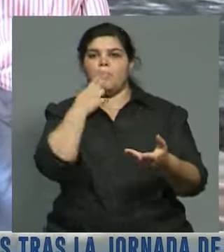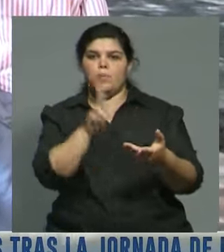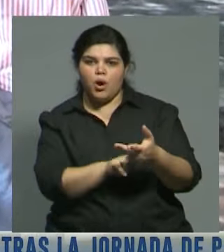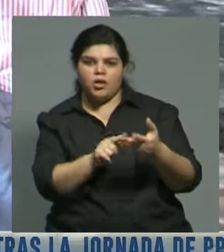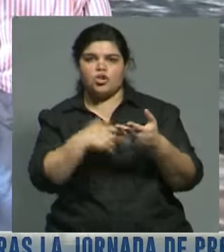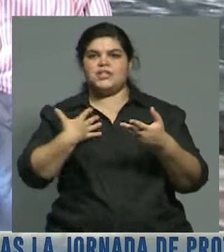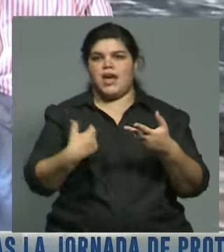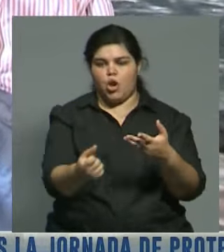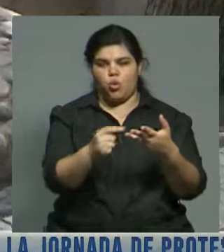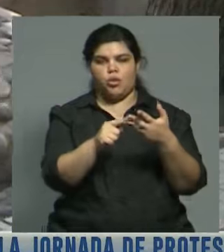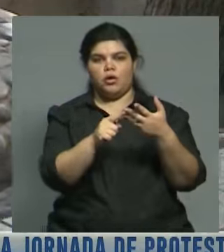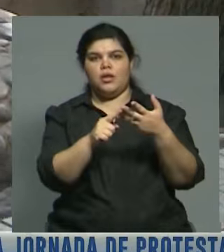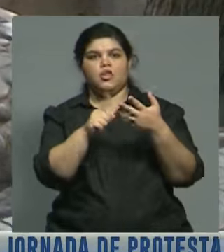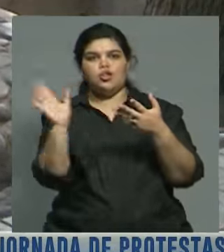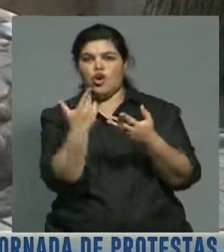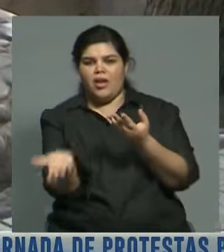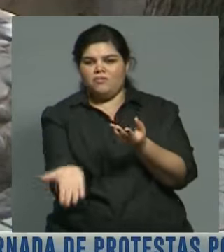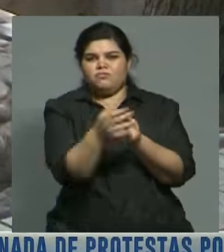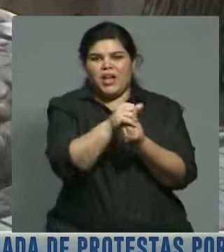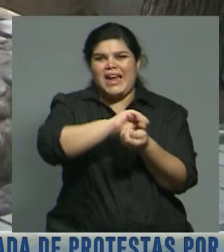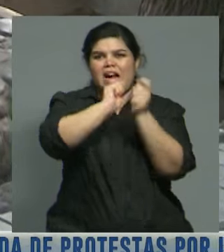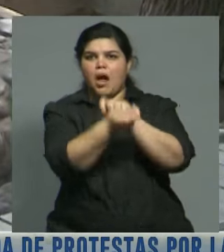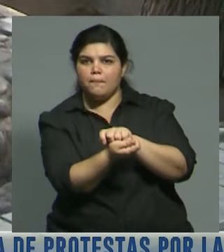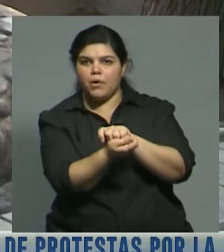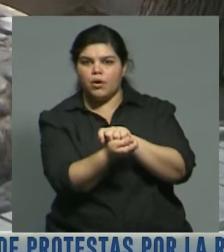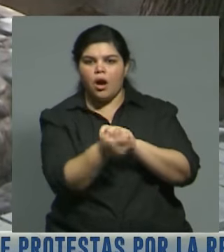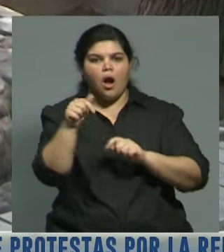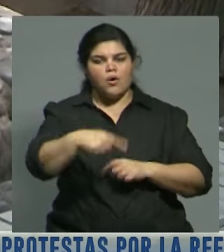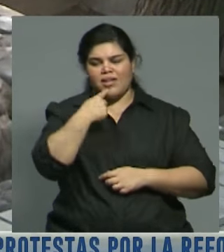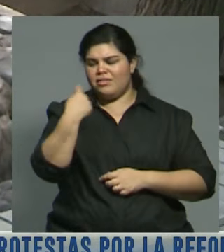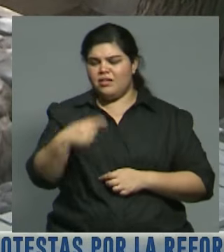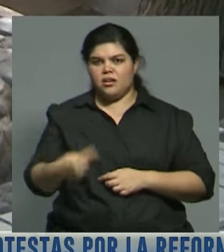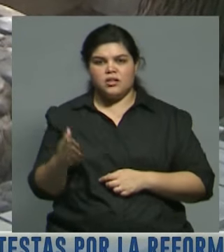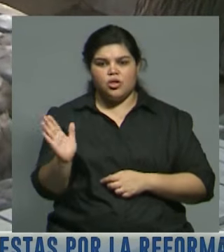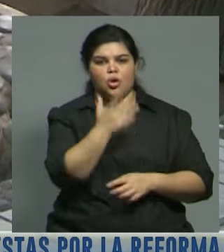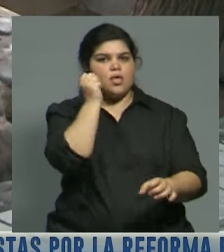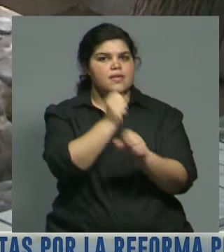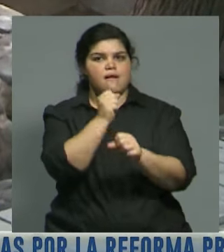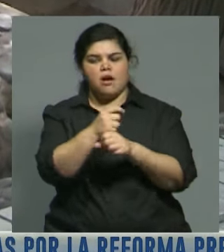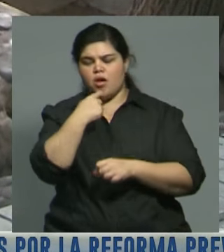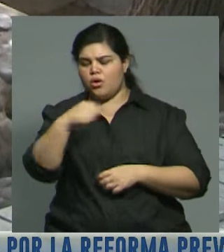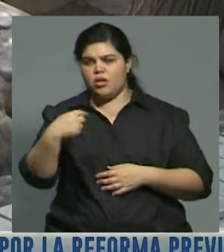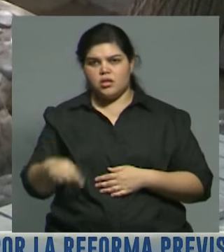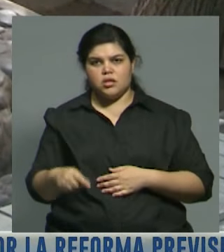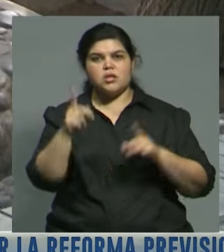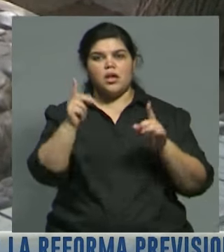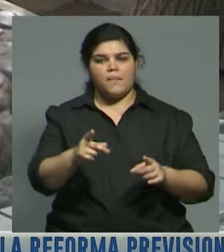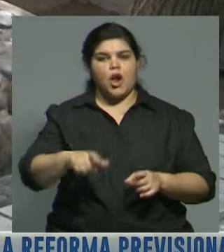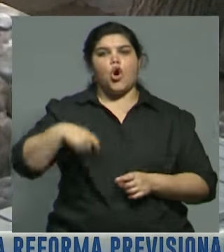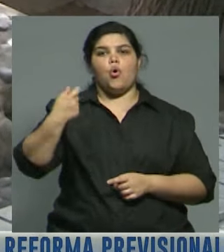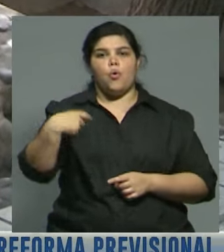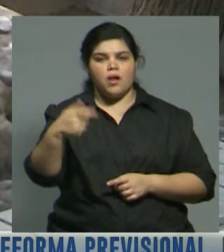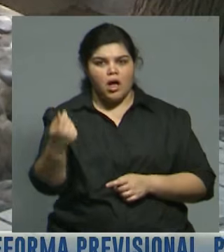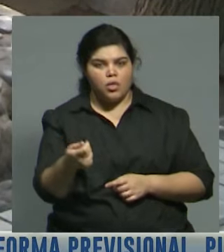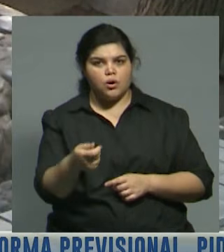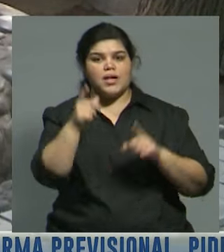la salud, vienen todas de la mano. Por eso hablo de hoy un día muy triste para los trabajadores y obviamente para los jubilados y